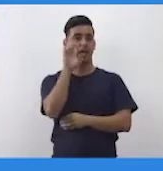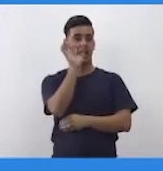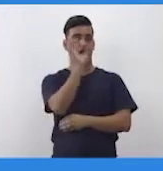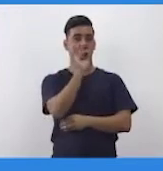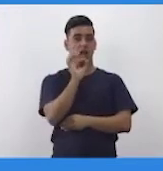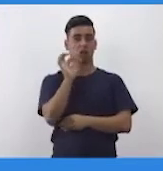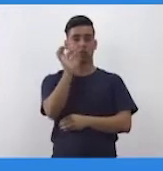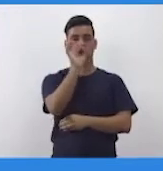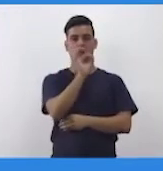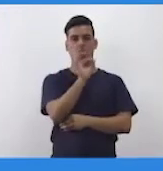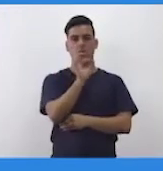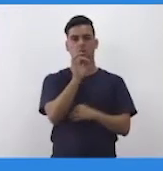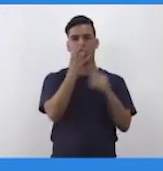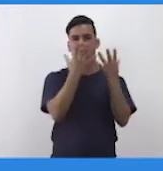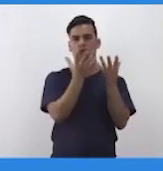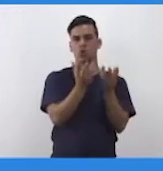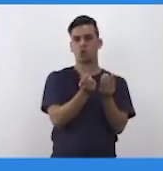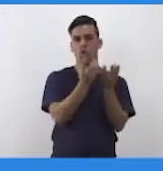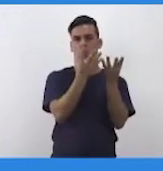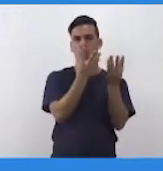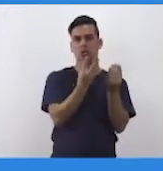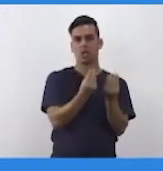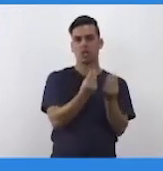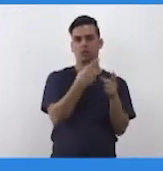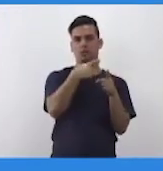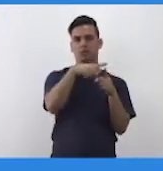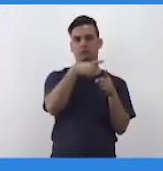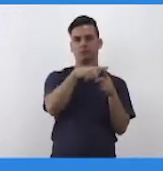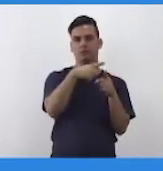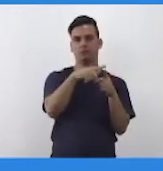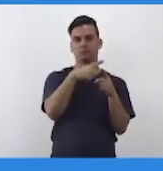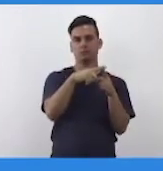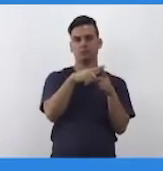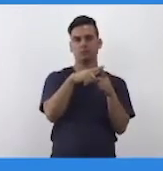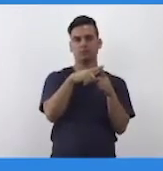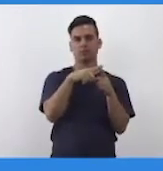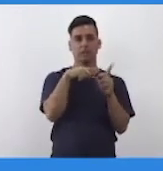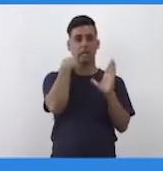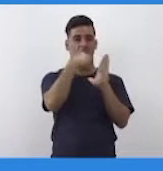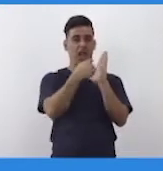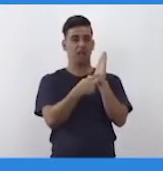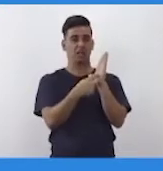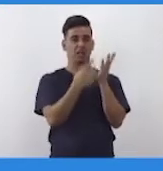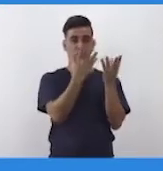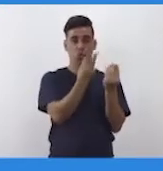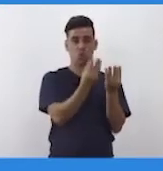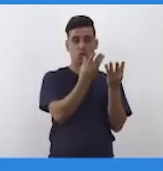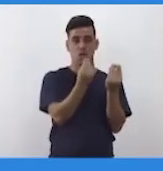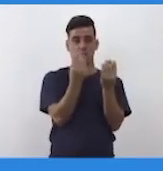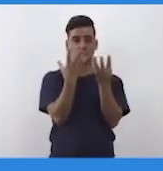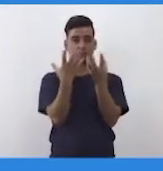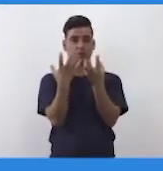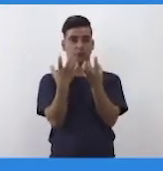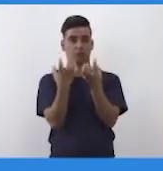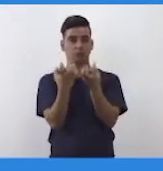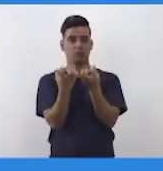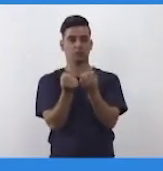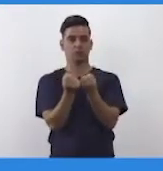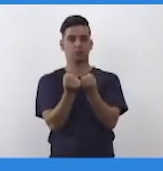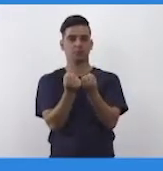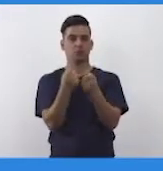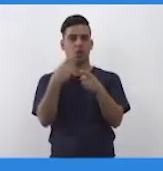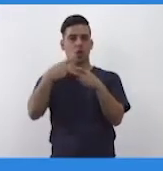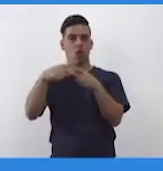ceden electrones, que en este caso se oxida, a otra que acepta electrones, en este